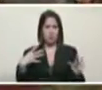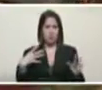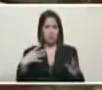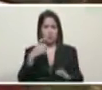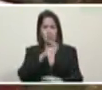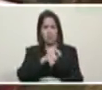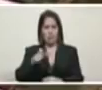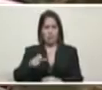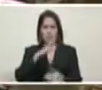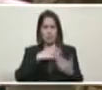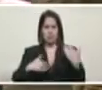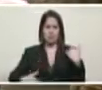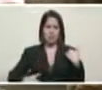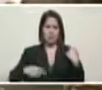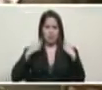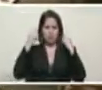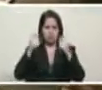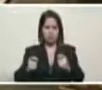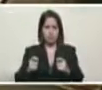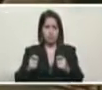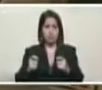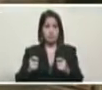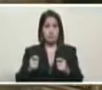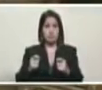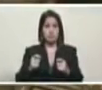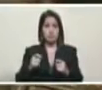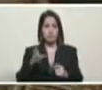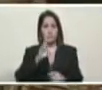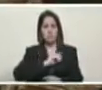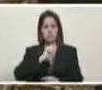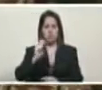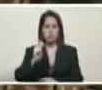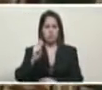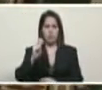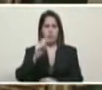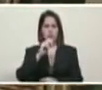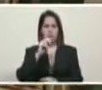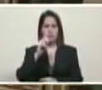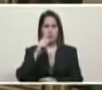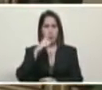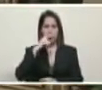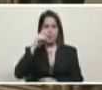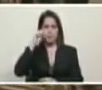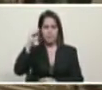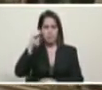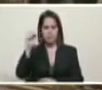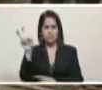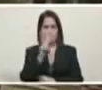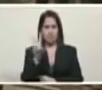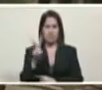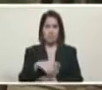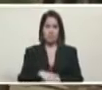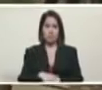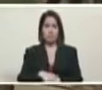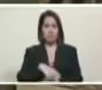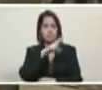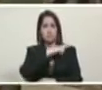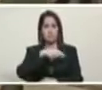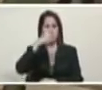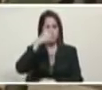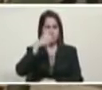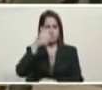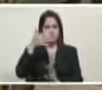ciudadano Nicolás Maduro Moros, presidente constitucional de la República Bolivariana de Venezuela, comandante en jefe de la